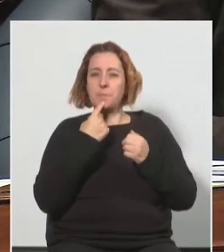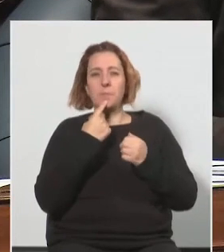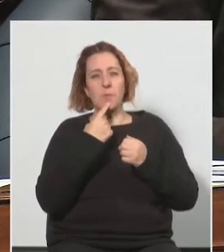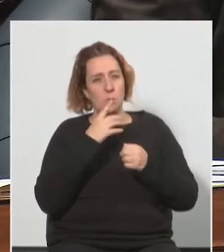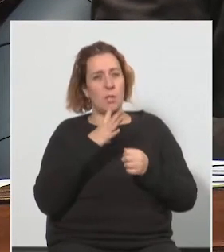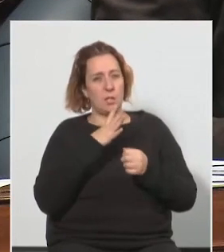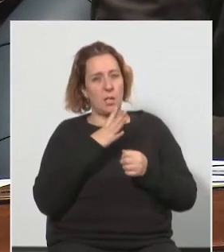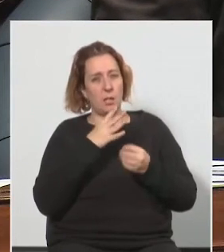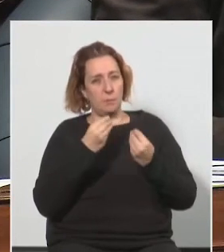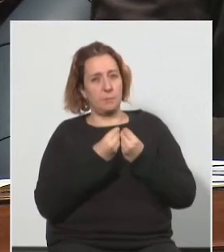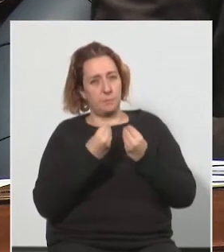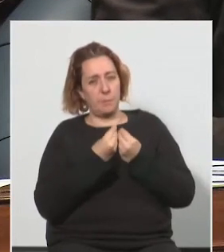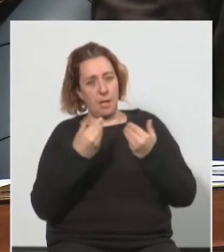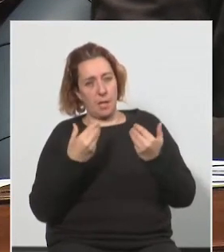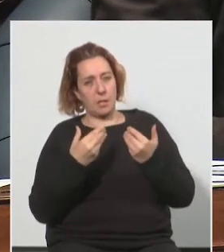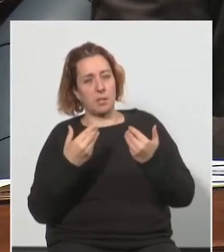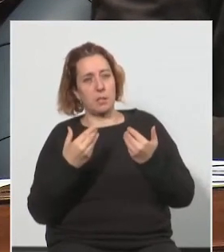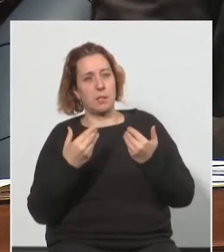dudas.